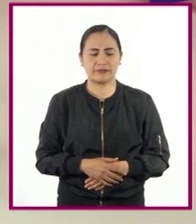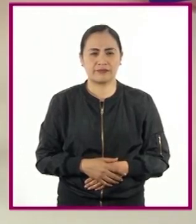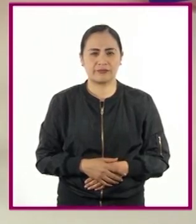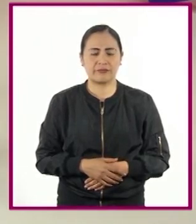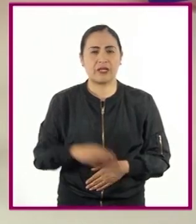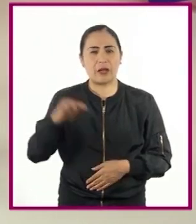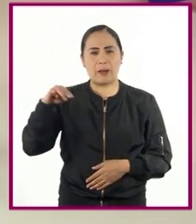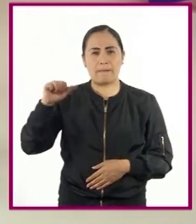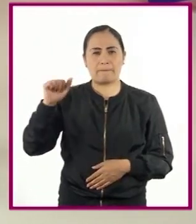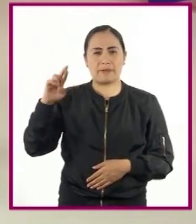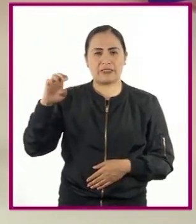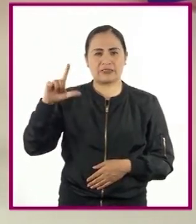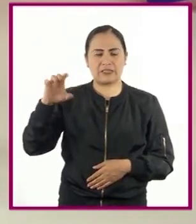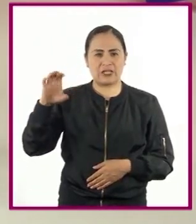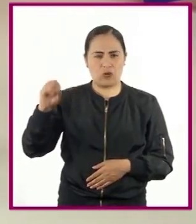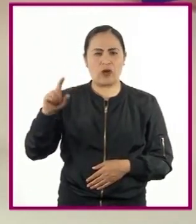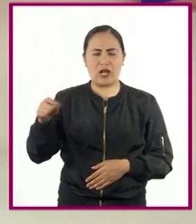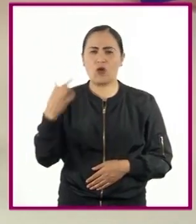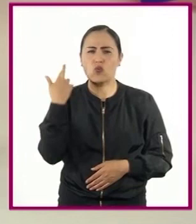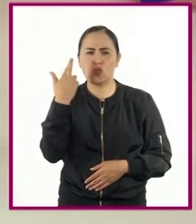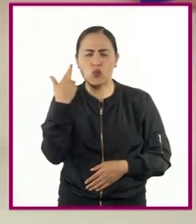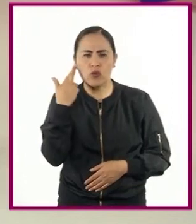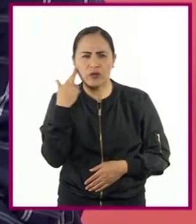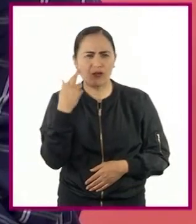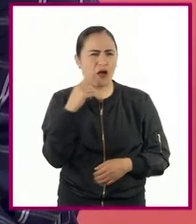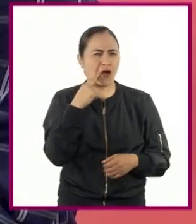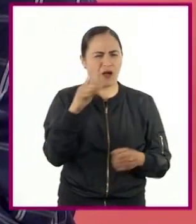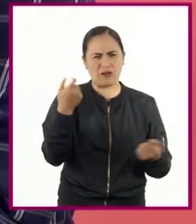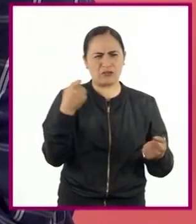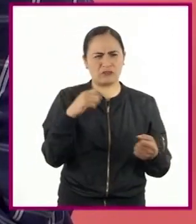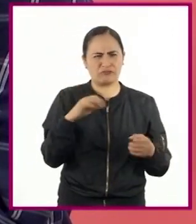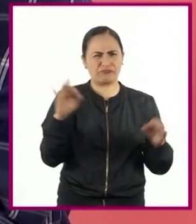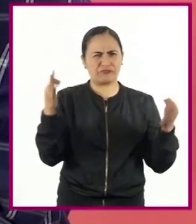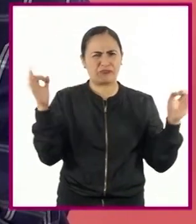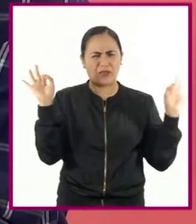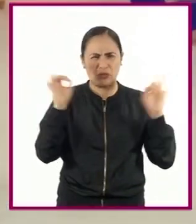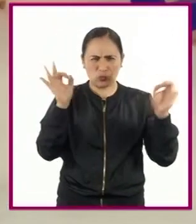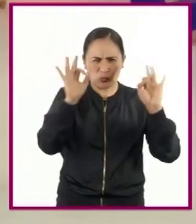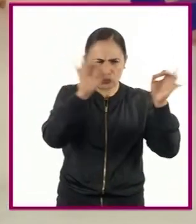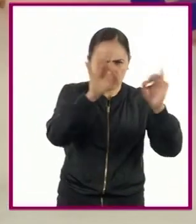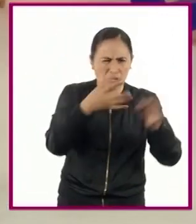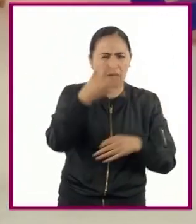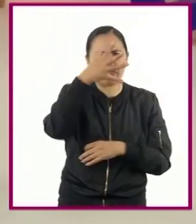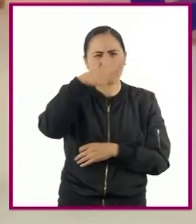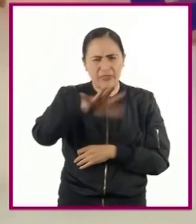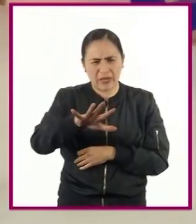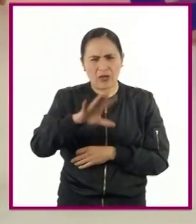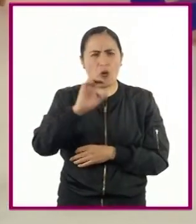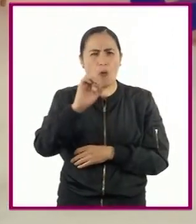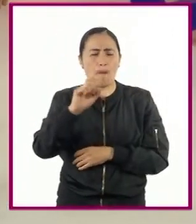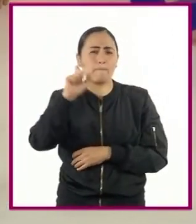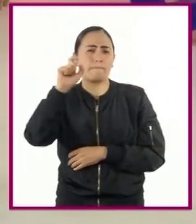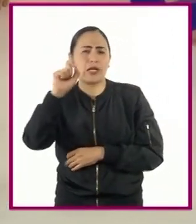Cuando Marcelo produce un sonido, puede localizar a un insecto que esté a 10 o hasta 20 metros de él.